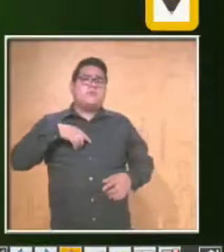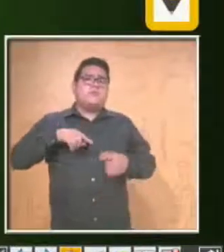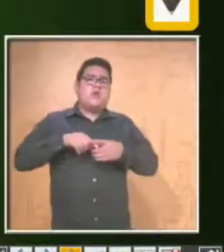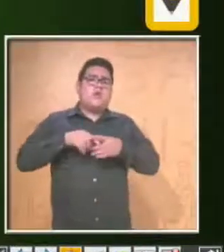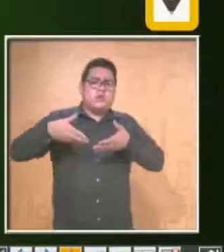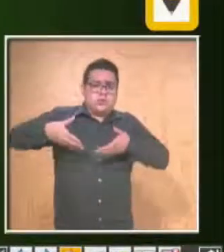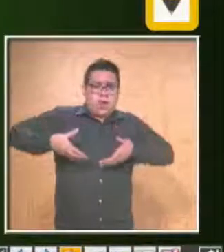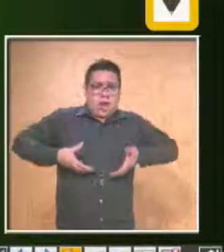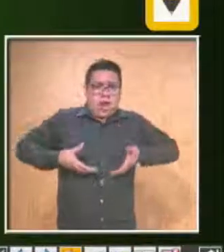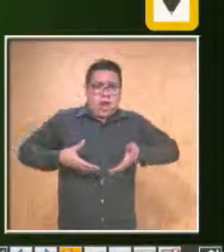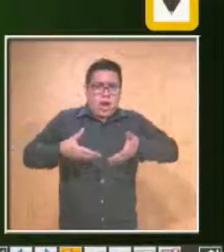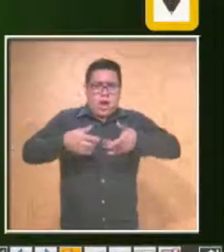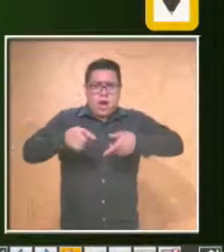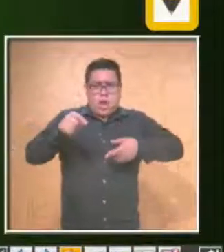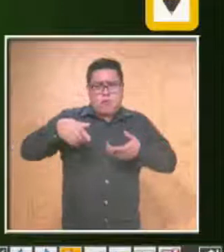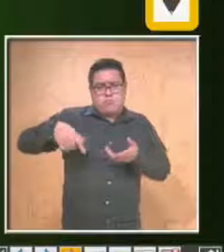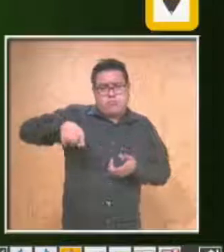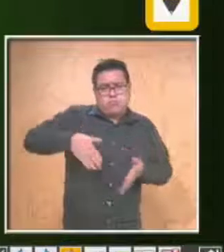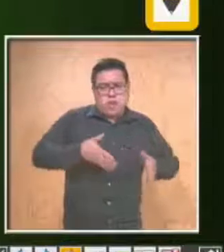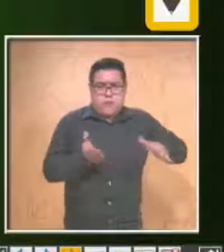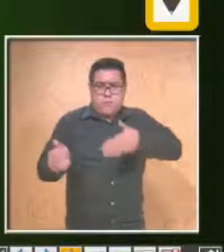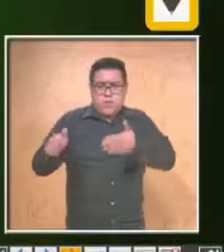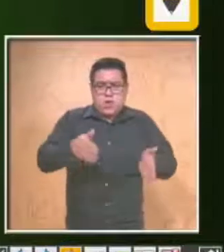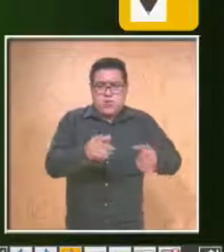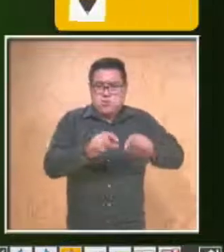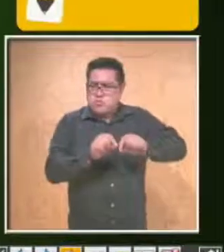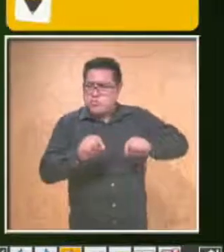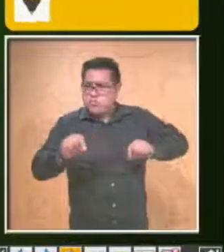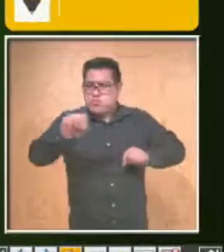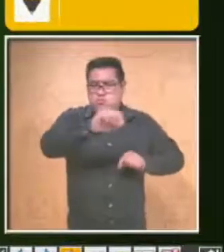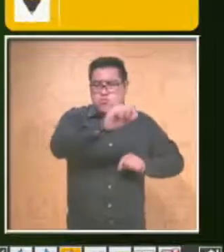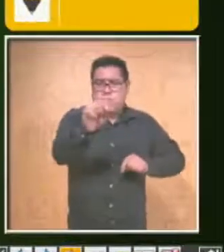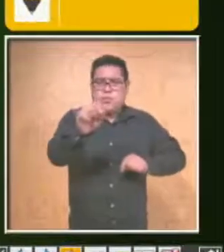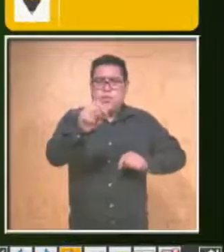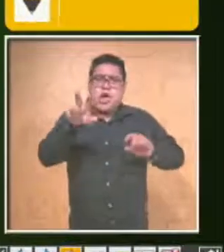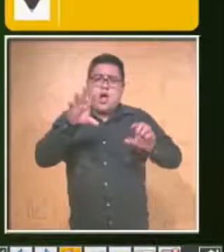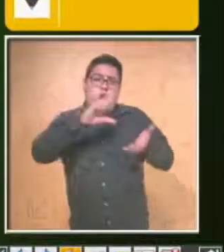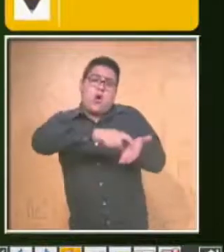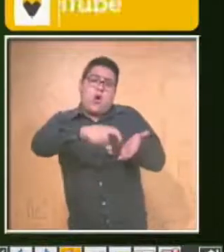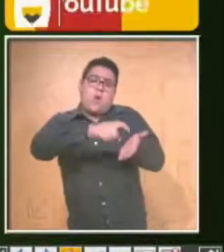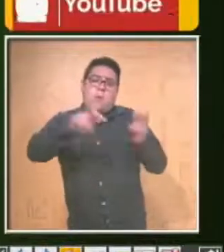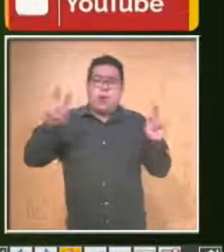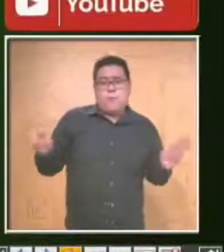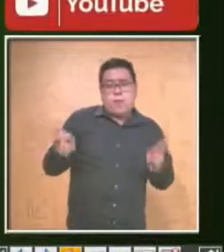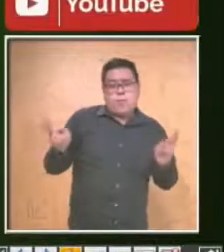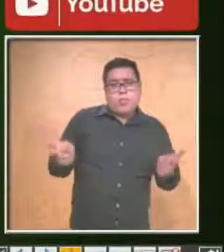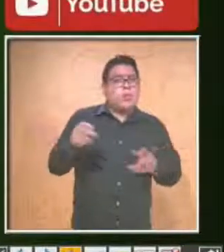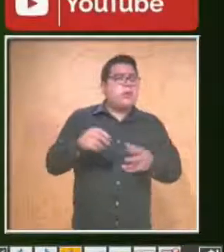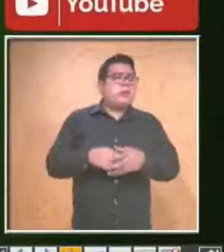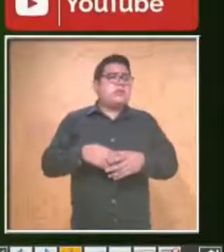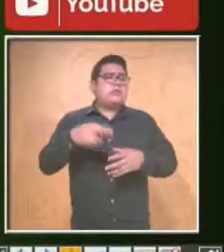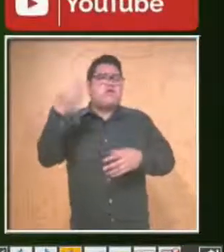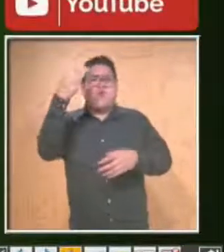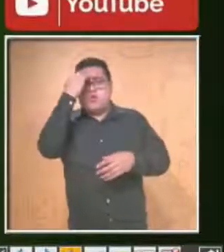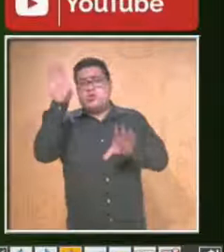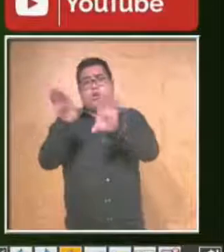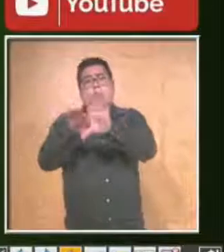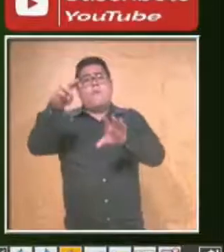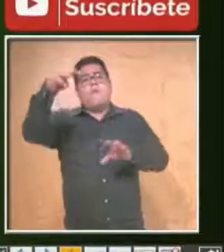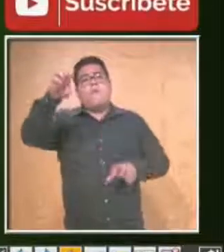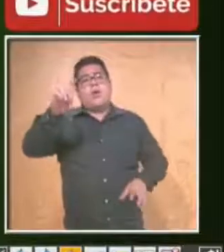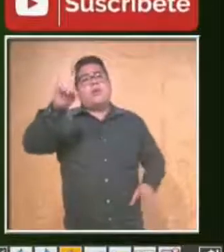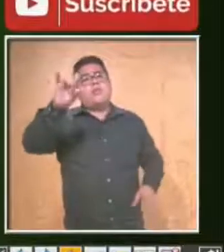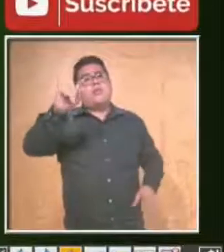había a mediados del siglo XV. Son conocidas como rutas del Mediterráneo. Ves en color azul y en rojo